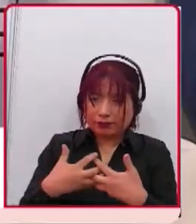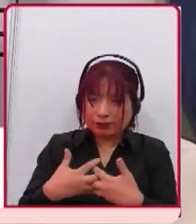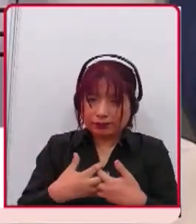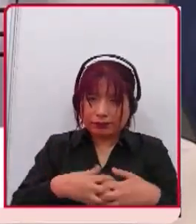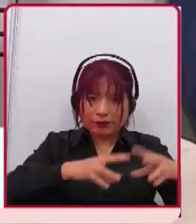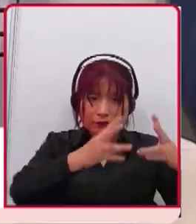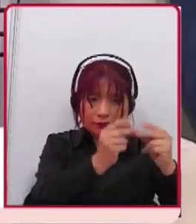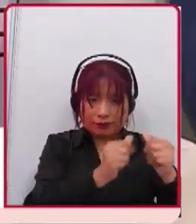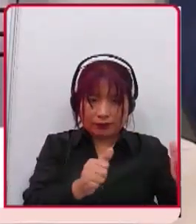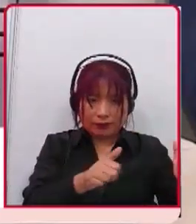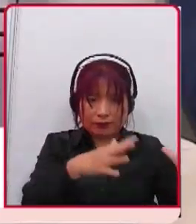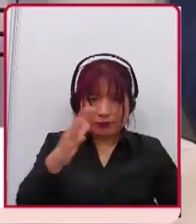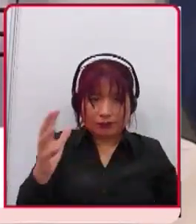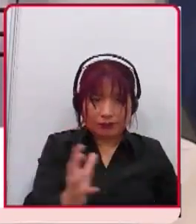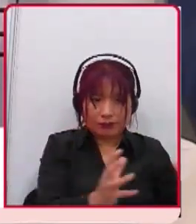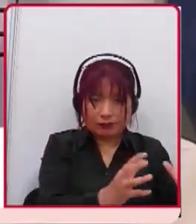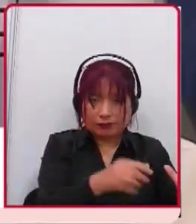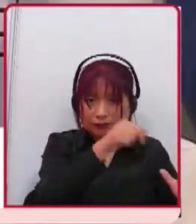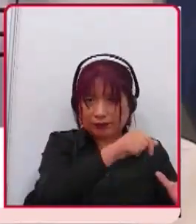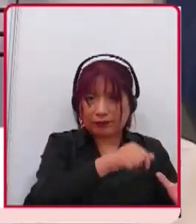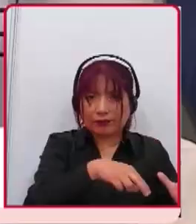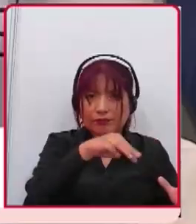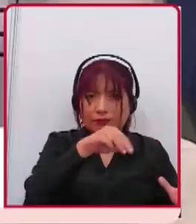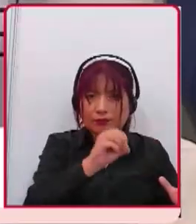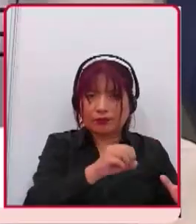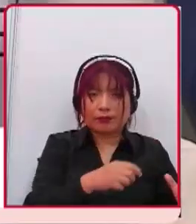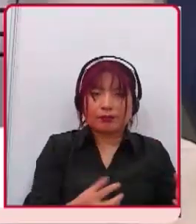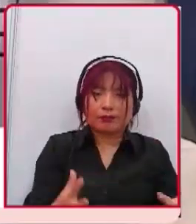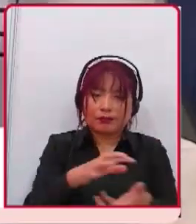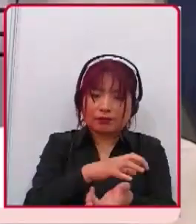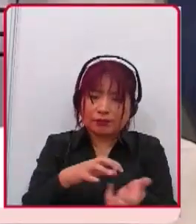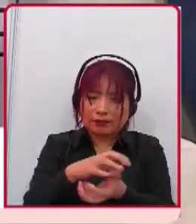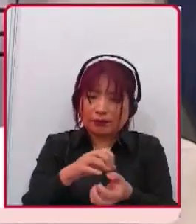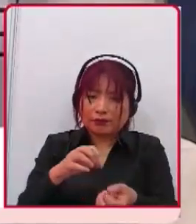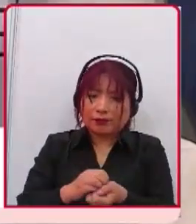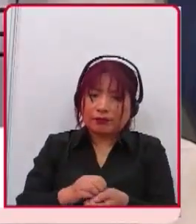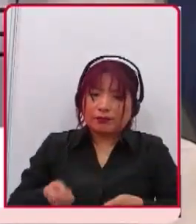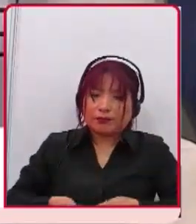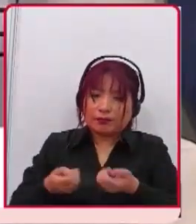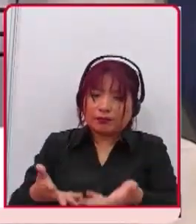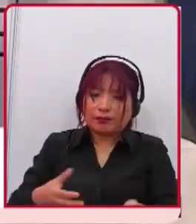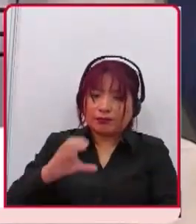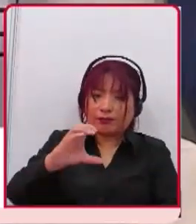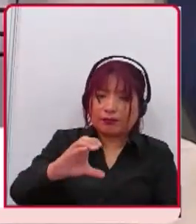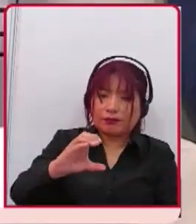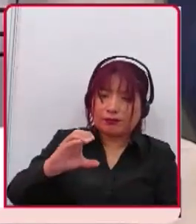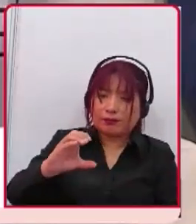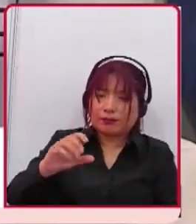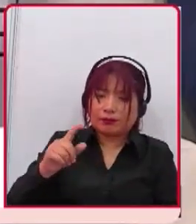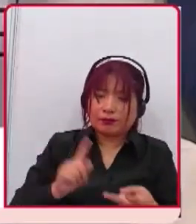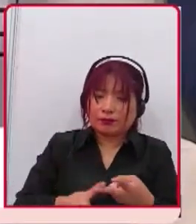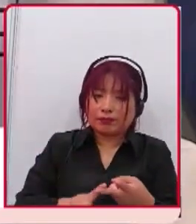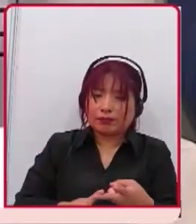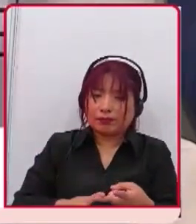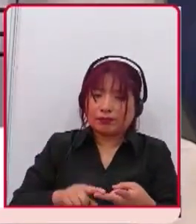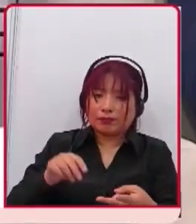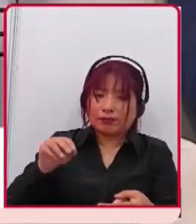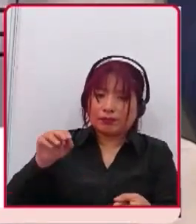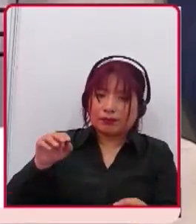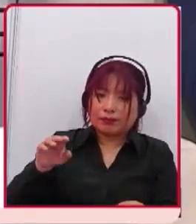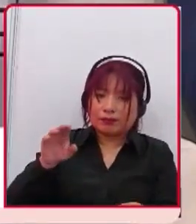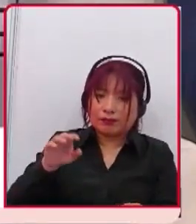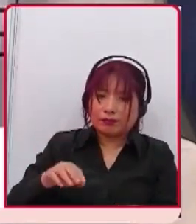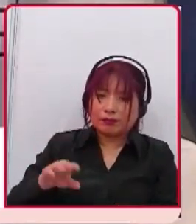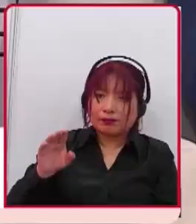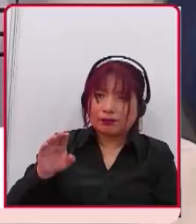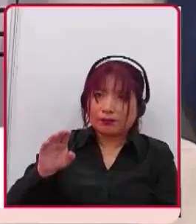pulpa ya genera ciertos iones de carbonatos y bicarbonatos, ¿sí? Ahora, estos iones en contacto